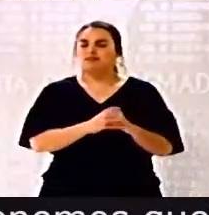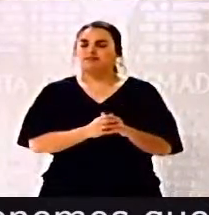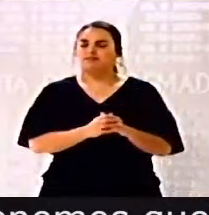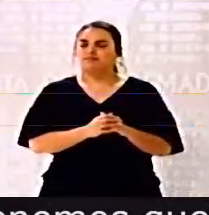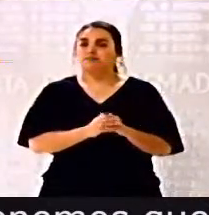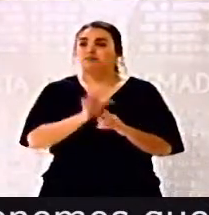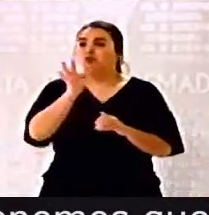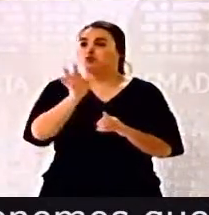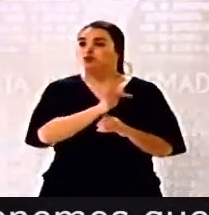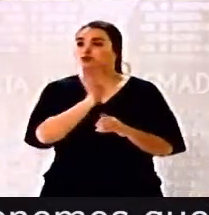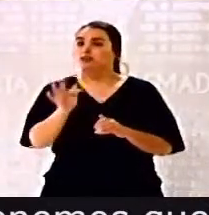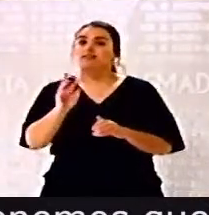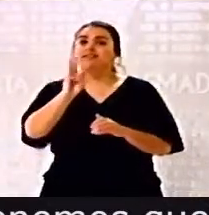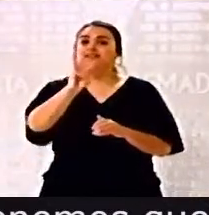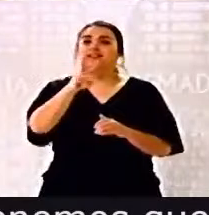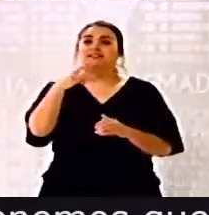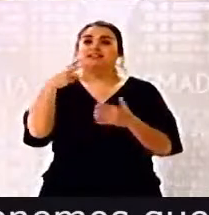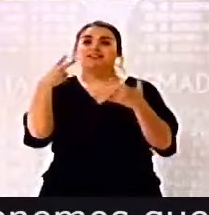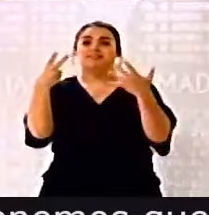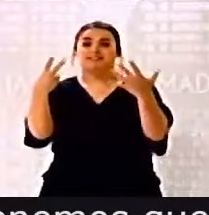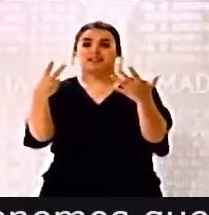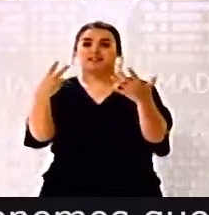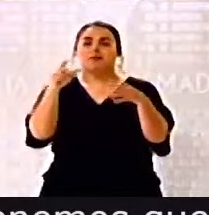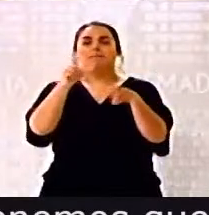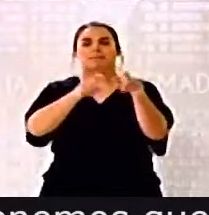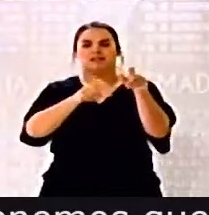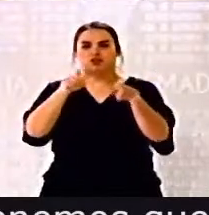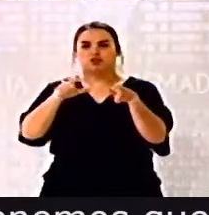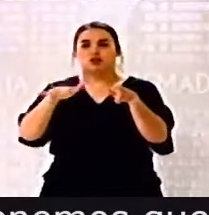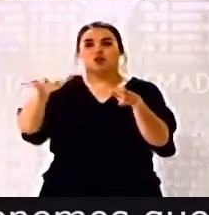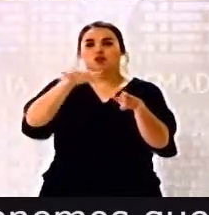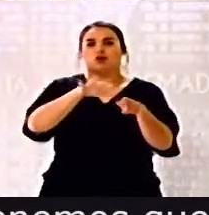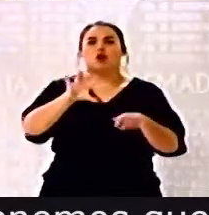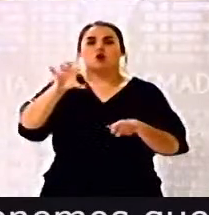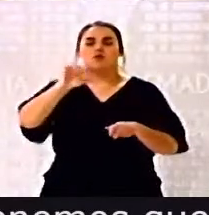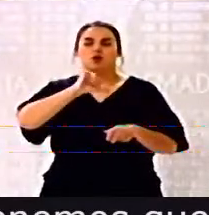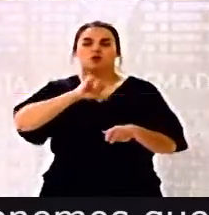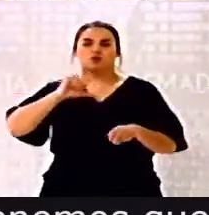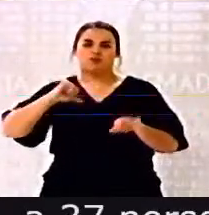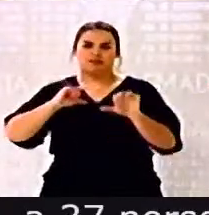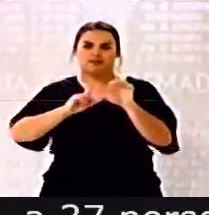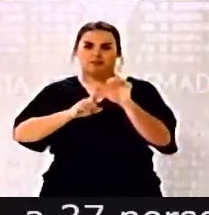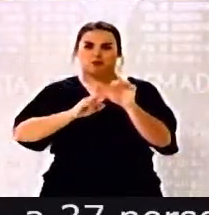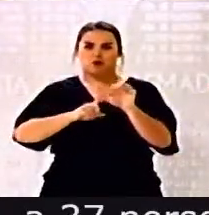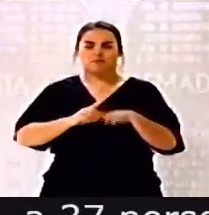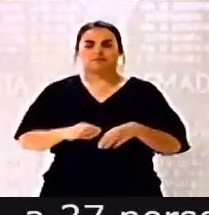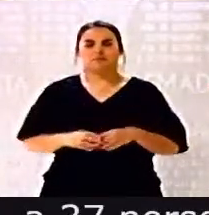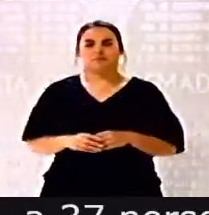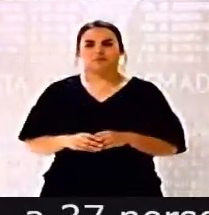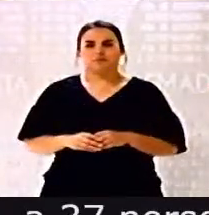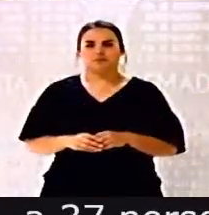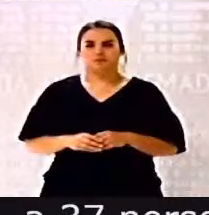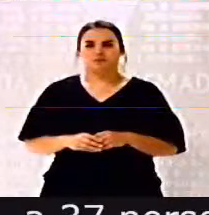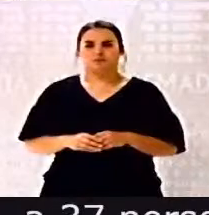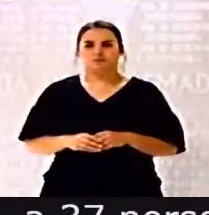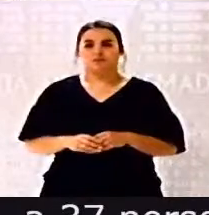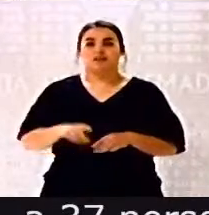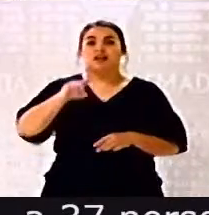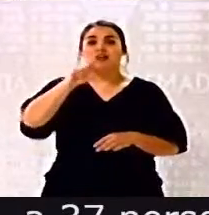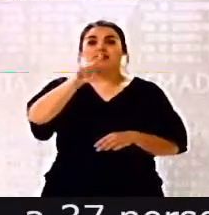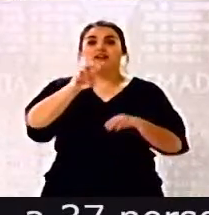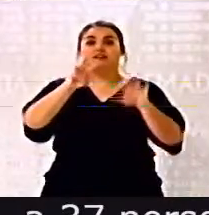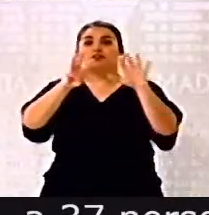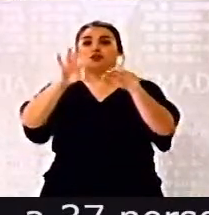a un total de 37 personas en el ámbito de la Comunidad Autónoma de Extremadura. Hemos descartado